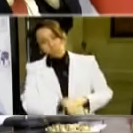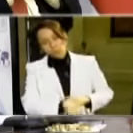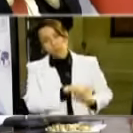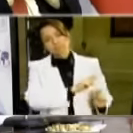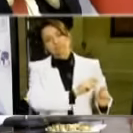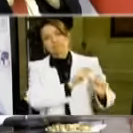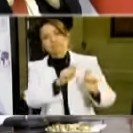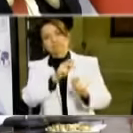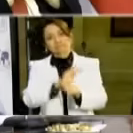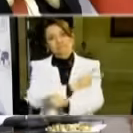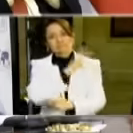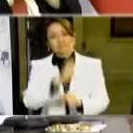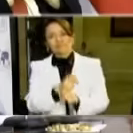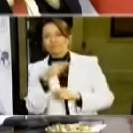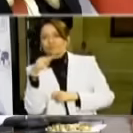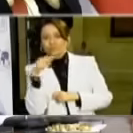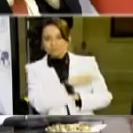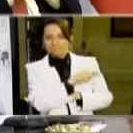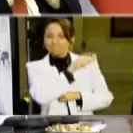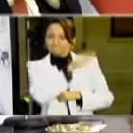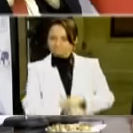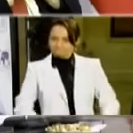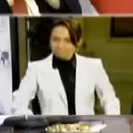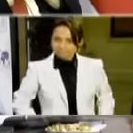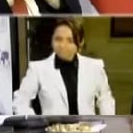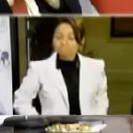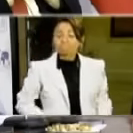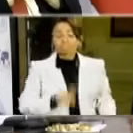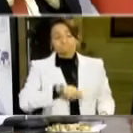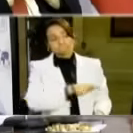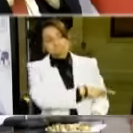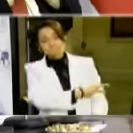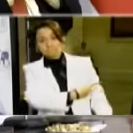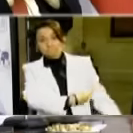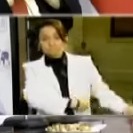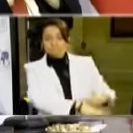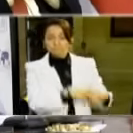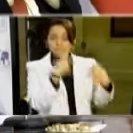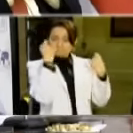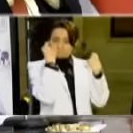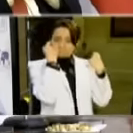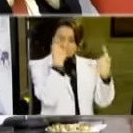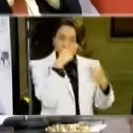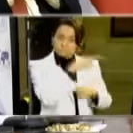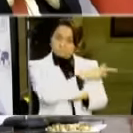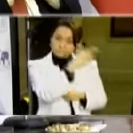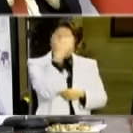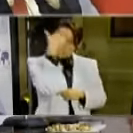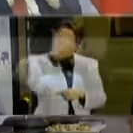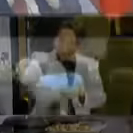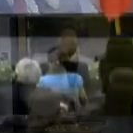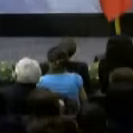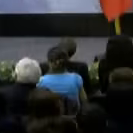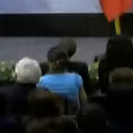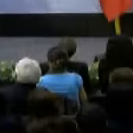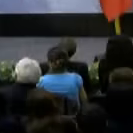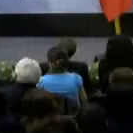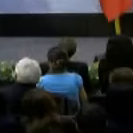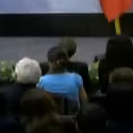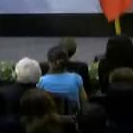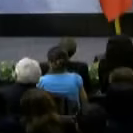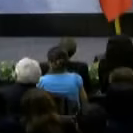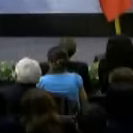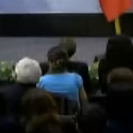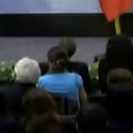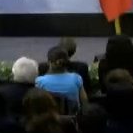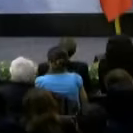1955. Tenemos pues un gran conocedor del tema, gran conocedor de México y